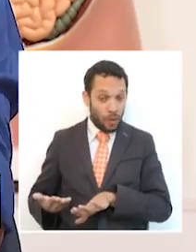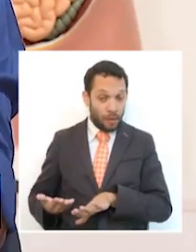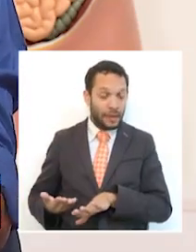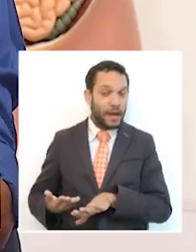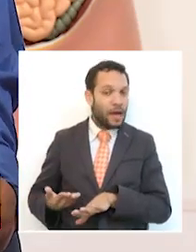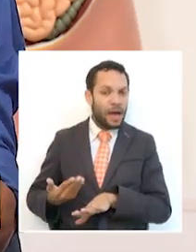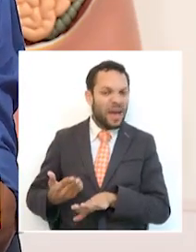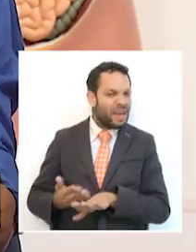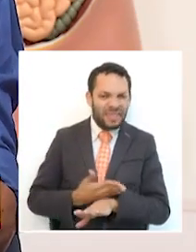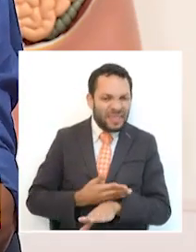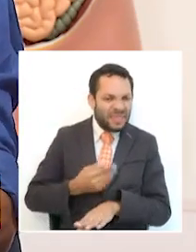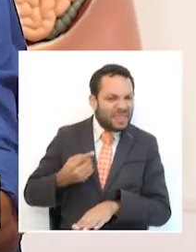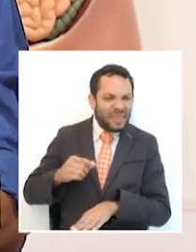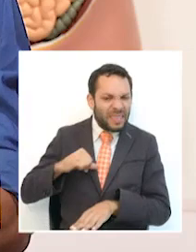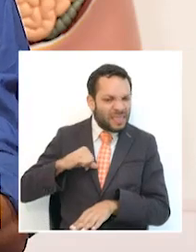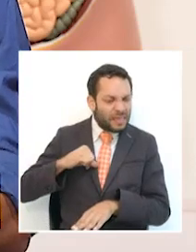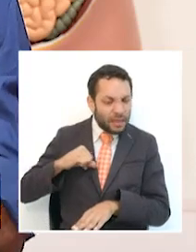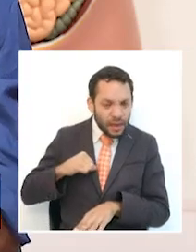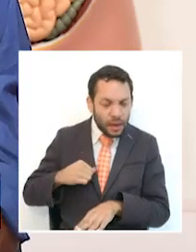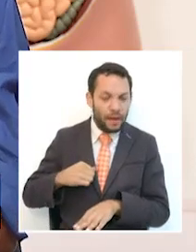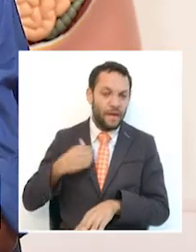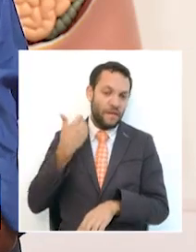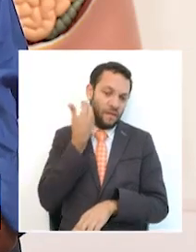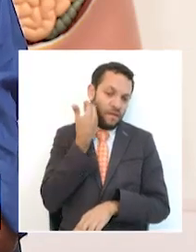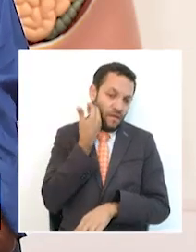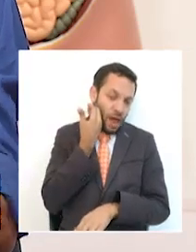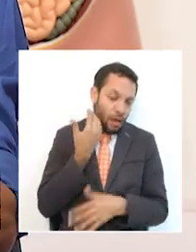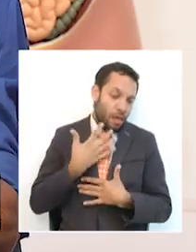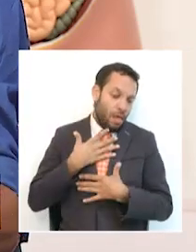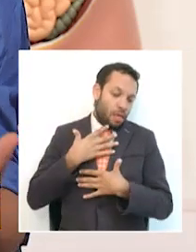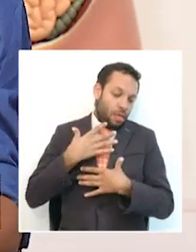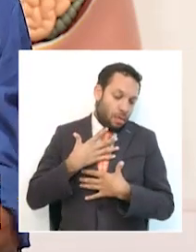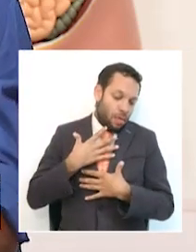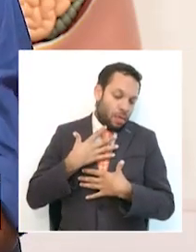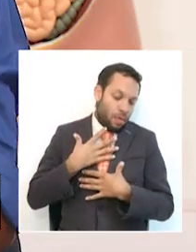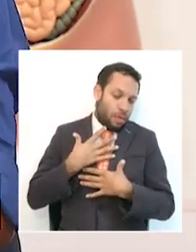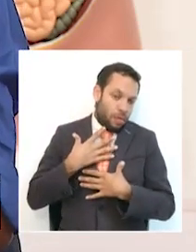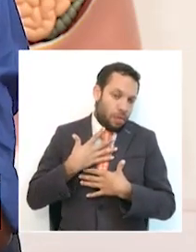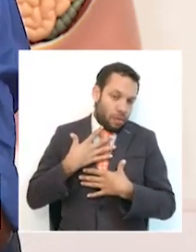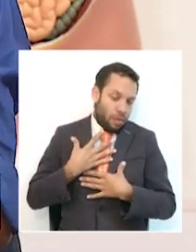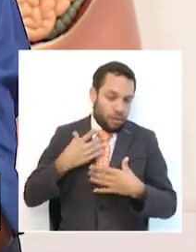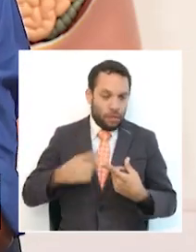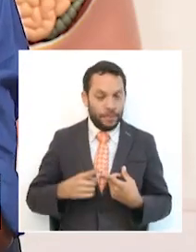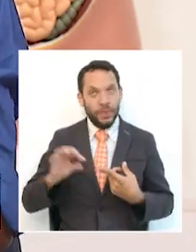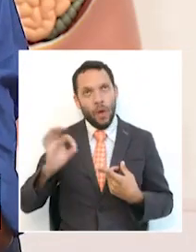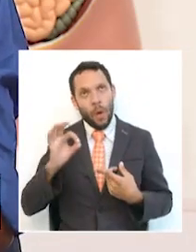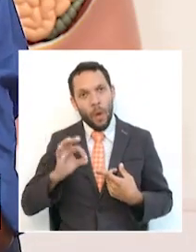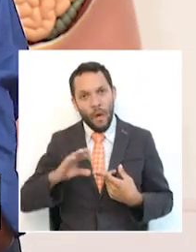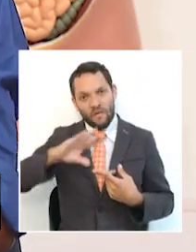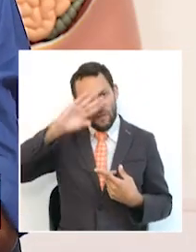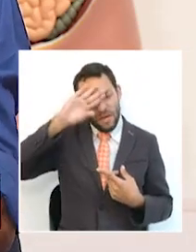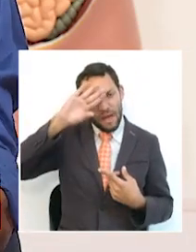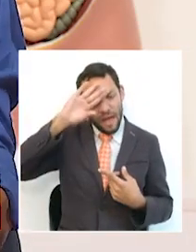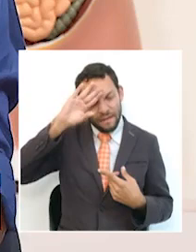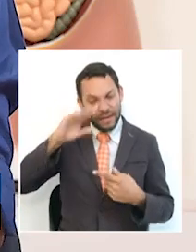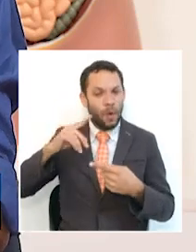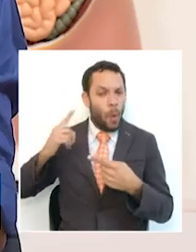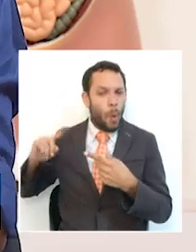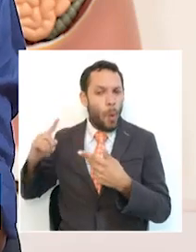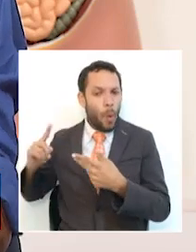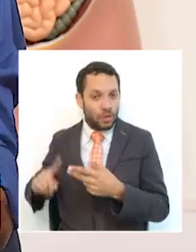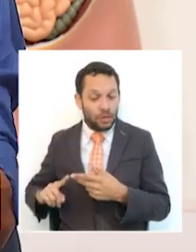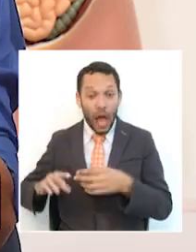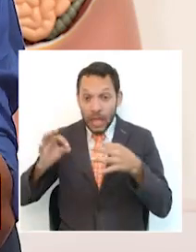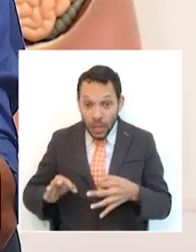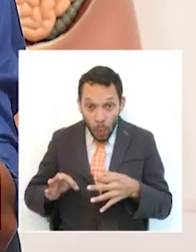de una caída pues pulmonar fuerte de un epoc de varios problemas serios entonces no es que